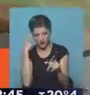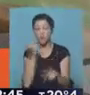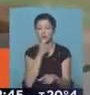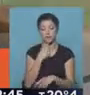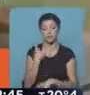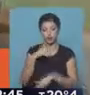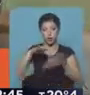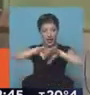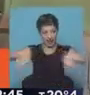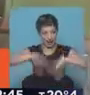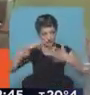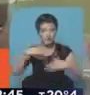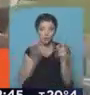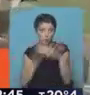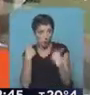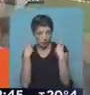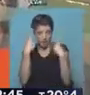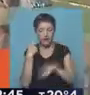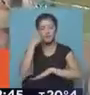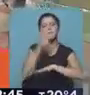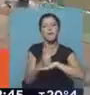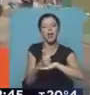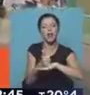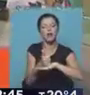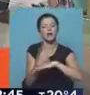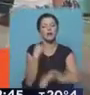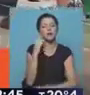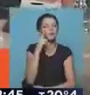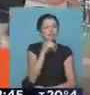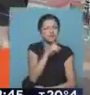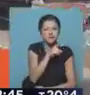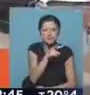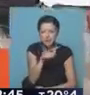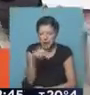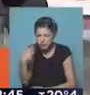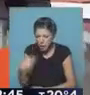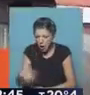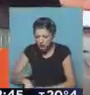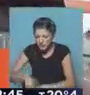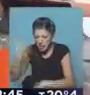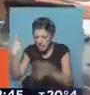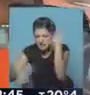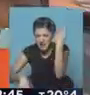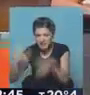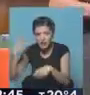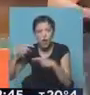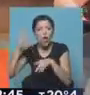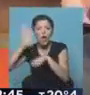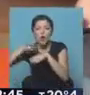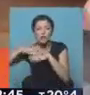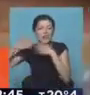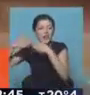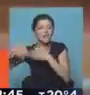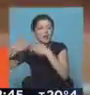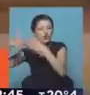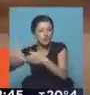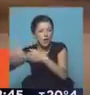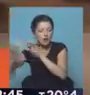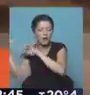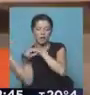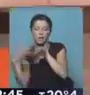playa, el que tenga la posibilidad de ir, y ver la cantidad de desechos de plástico que arrojan los cruceros. ¿Saben qué? Podría ser un